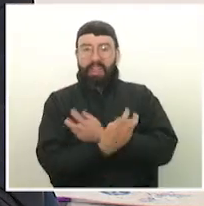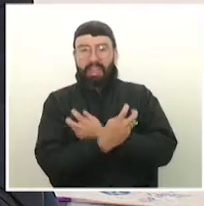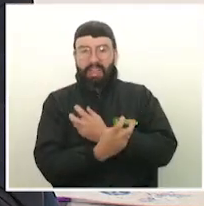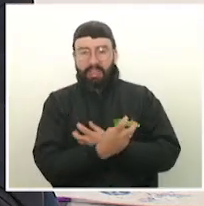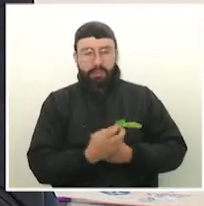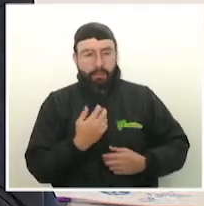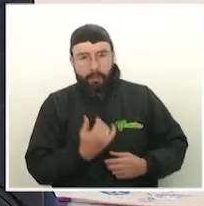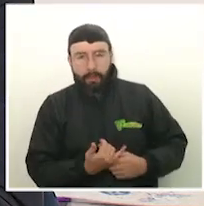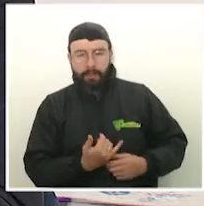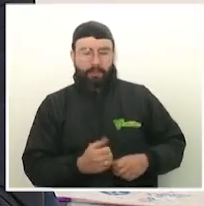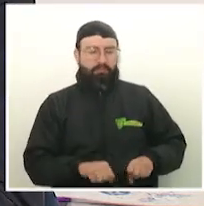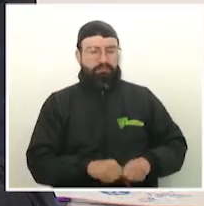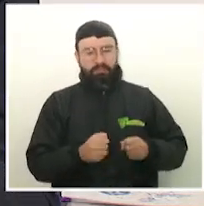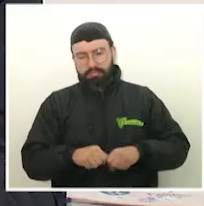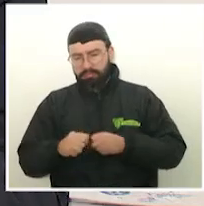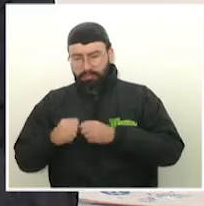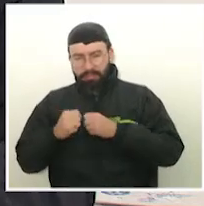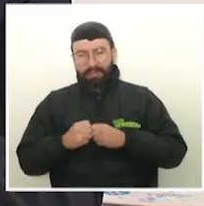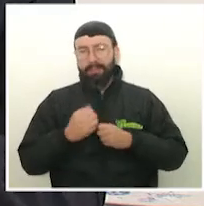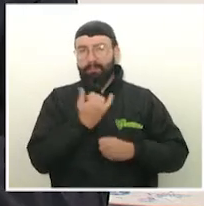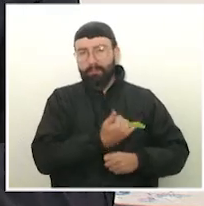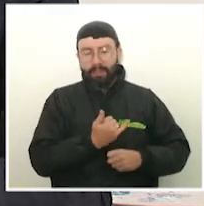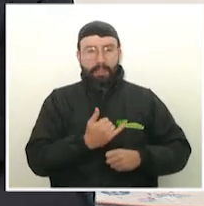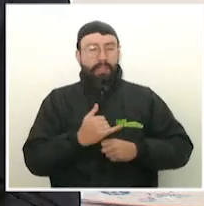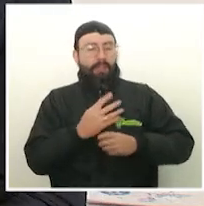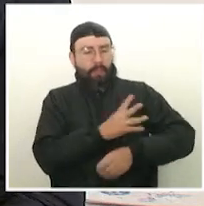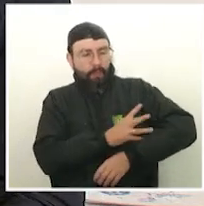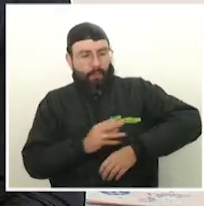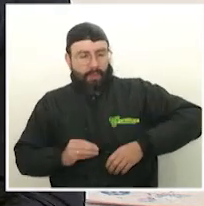cálculos. Y entonces estoy buscando